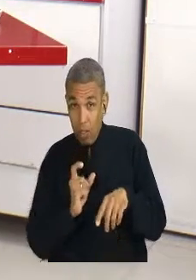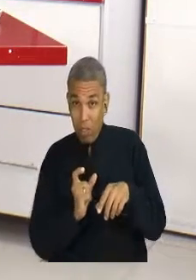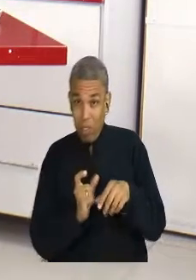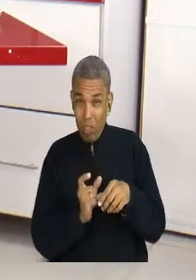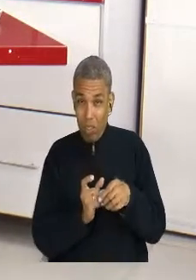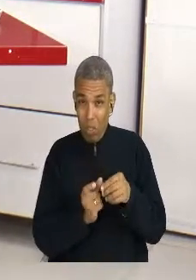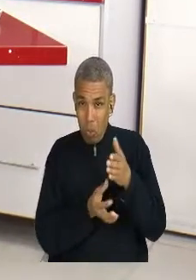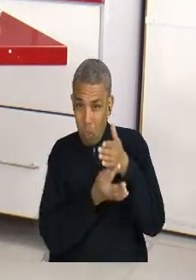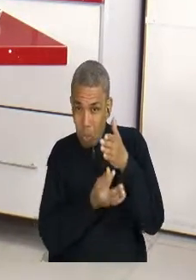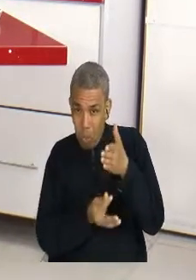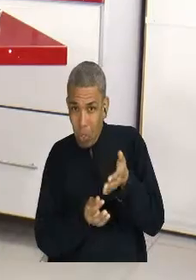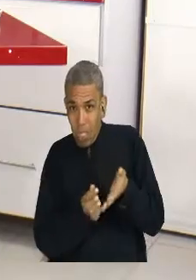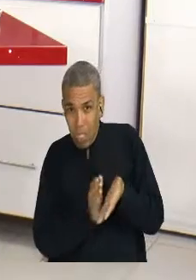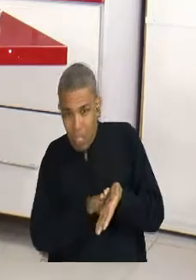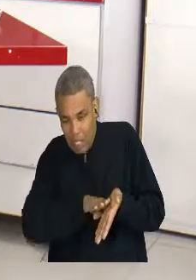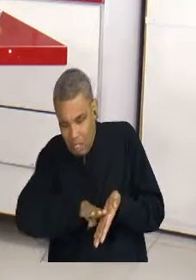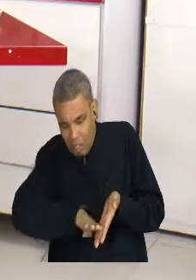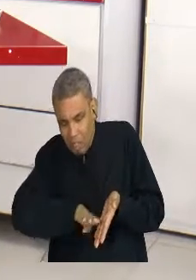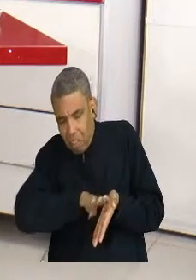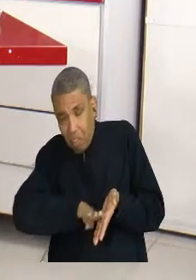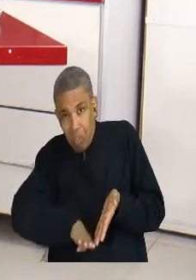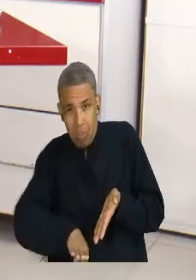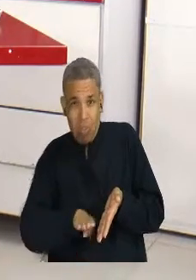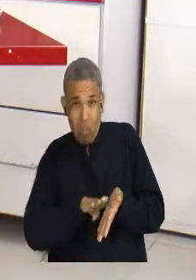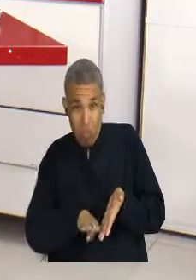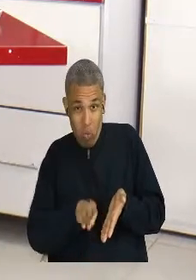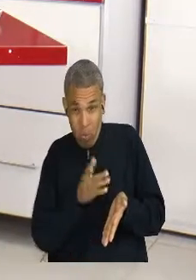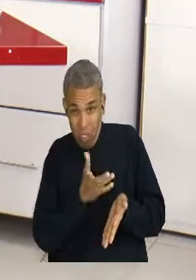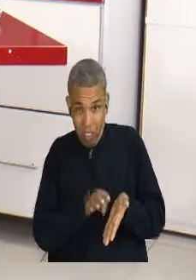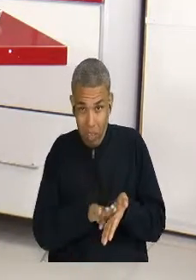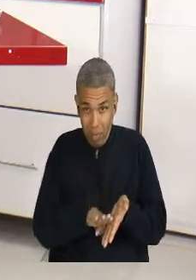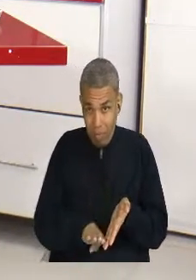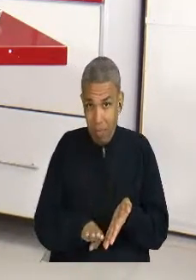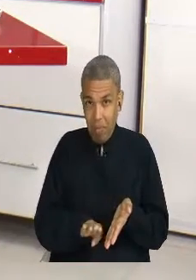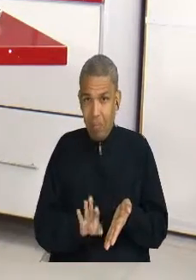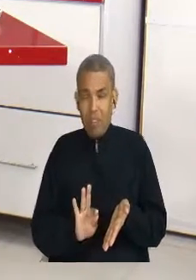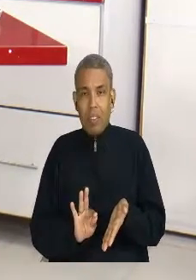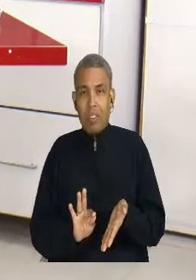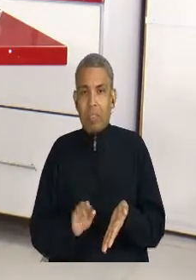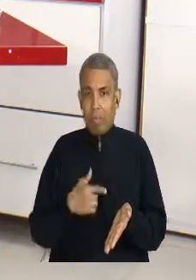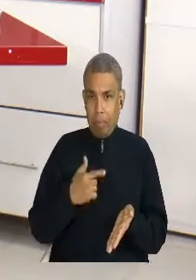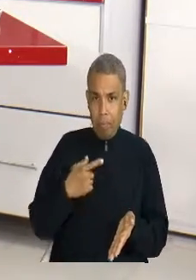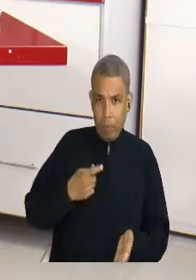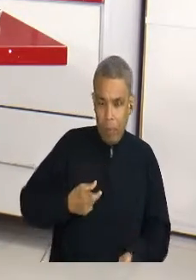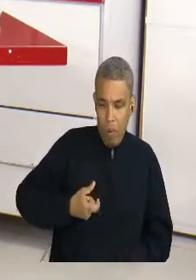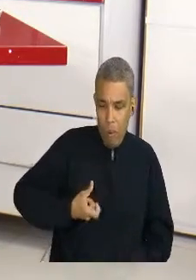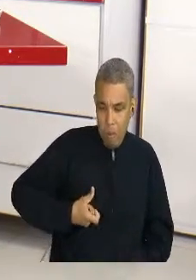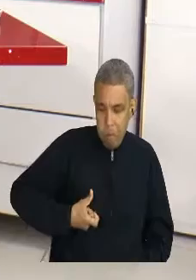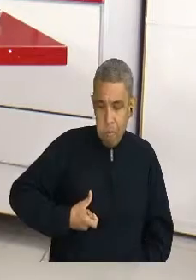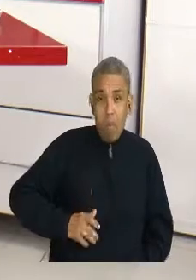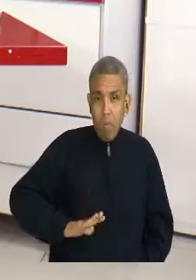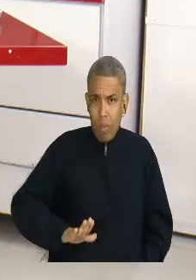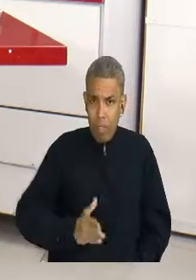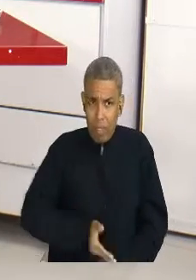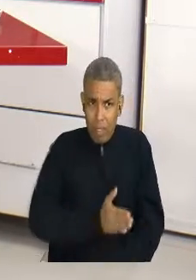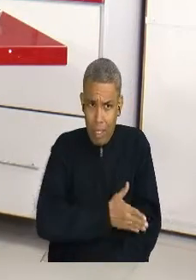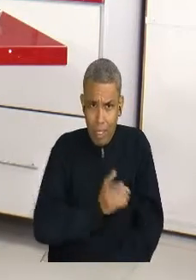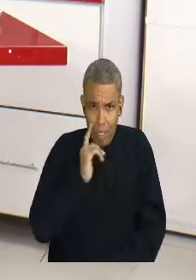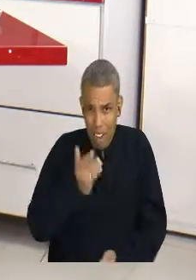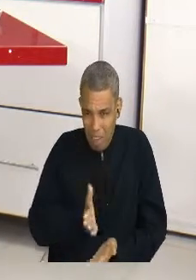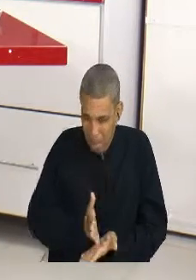Con una cucharita vas sacándola. No quiero. Voy a agregar nuestro langostino, pueden ver. Bien, previamente